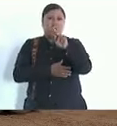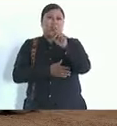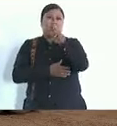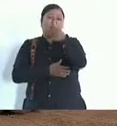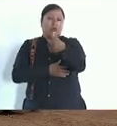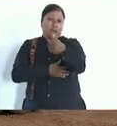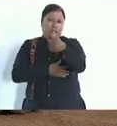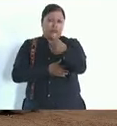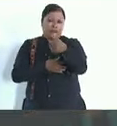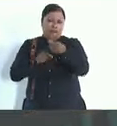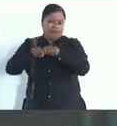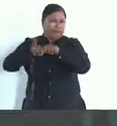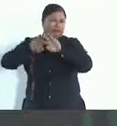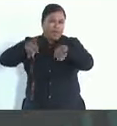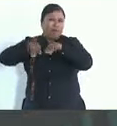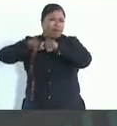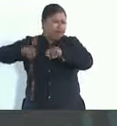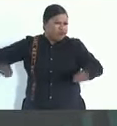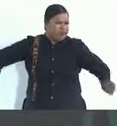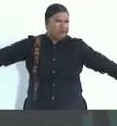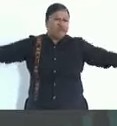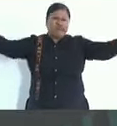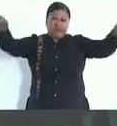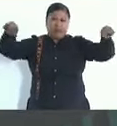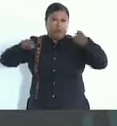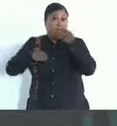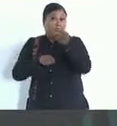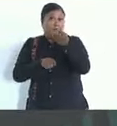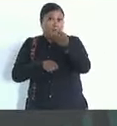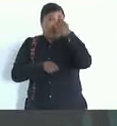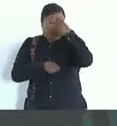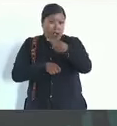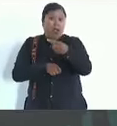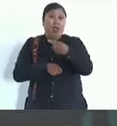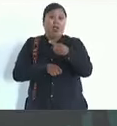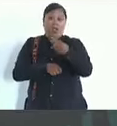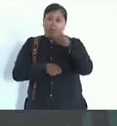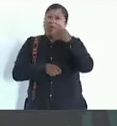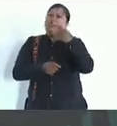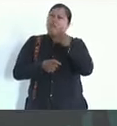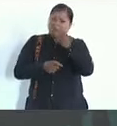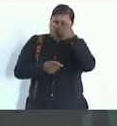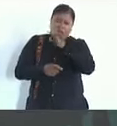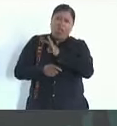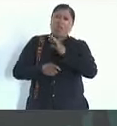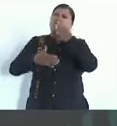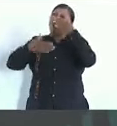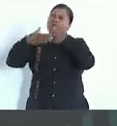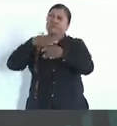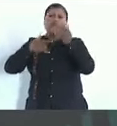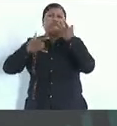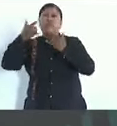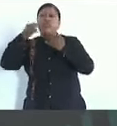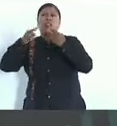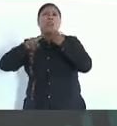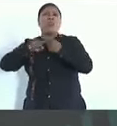459.086 hectáreas. Para garantizar que los bienes sean para el disfrute de todas y todos los